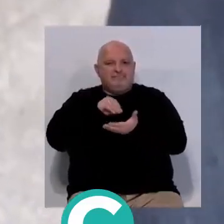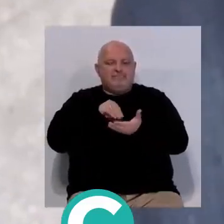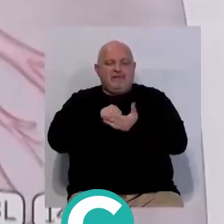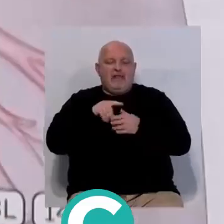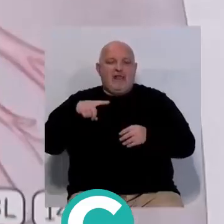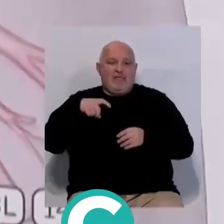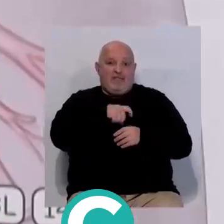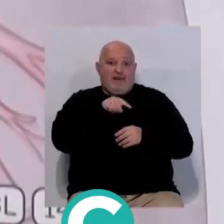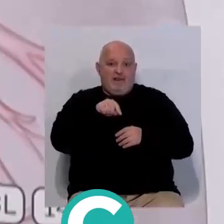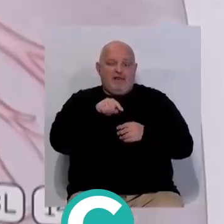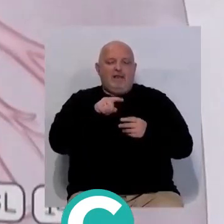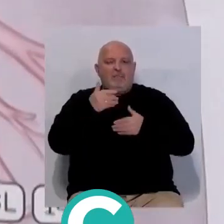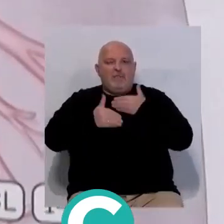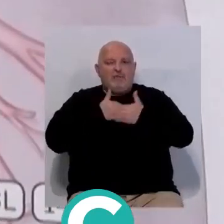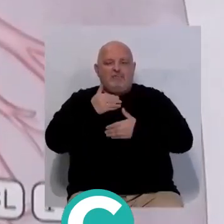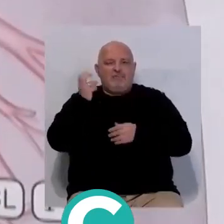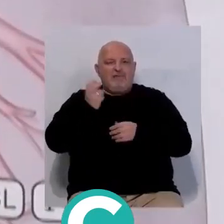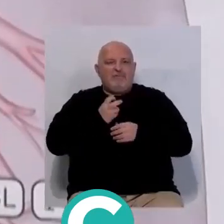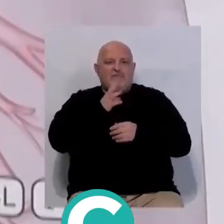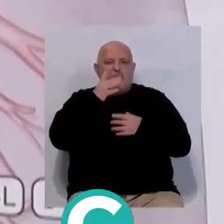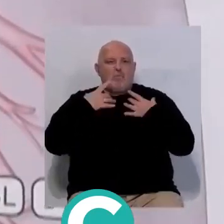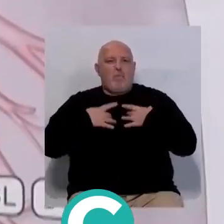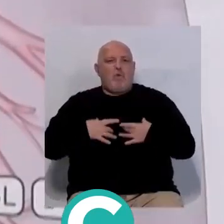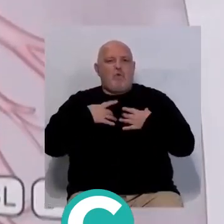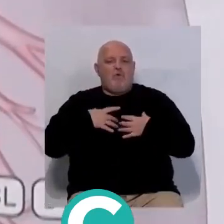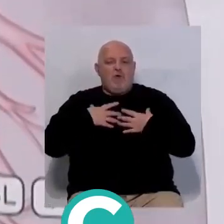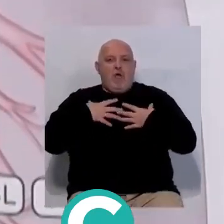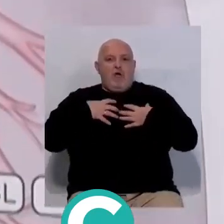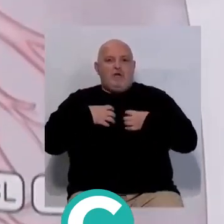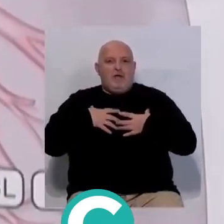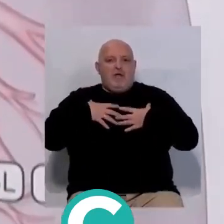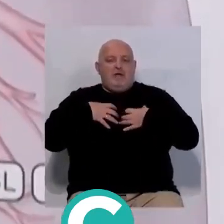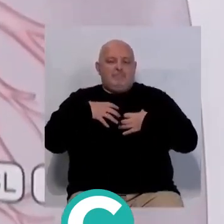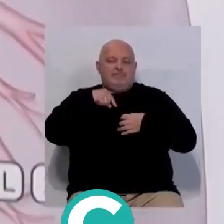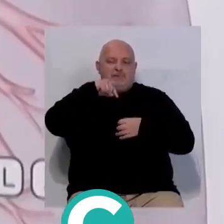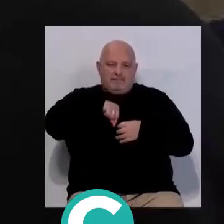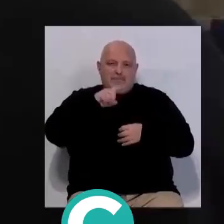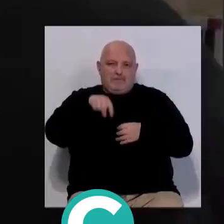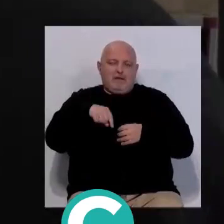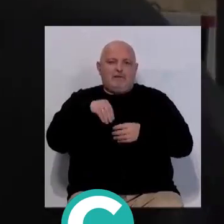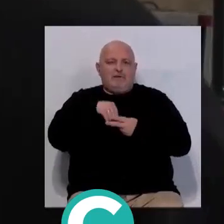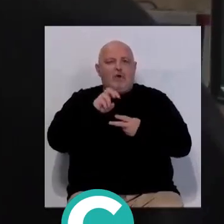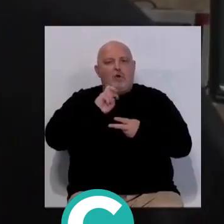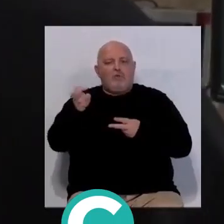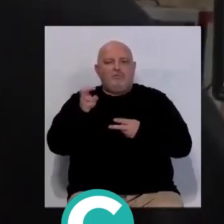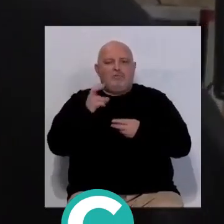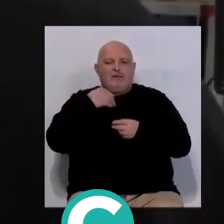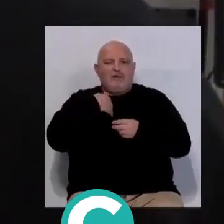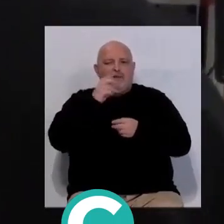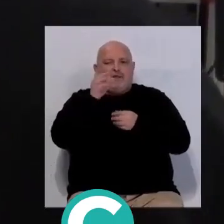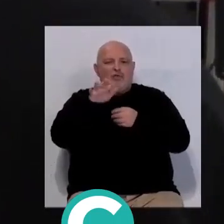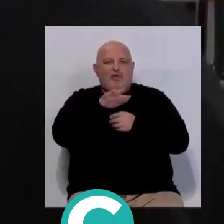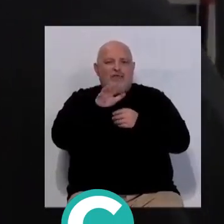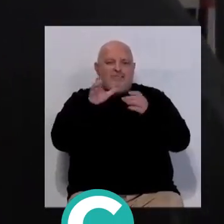el cáncer y procesos benignos del pulmón, la pleura y la propia pared torácica, así como el mediastino, el